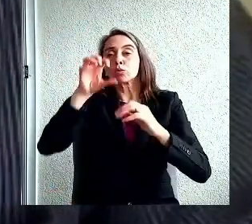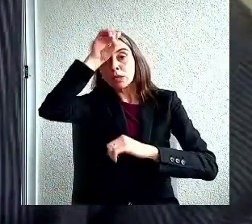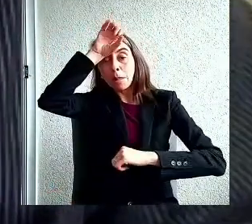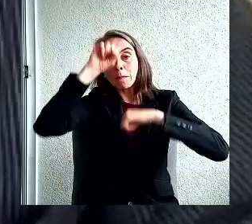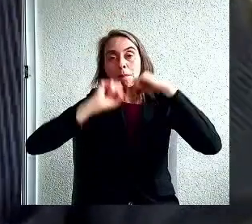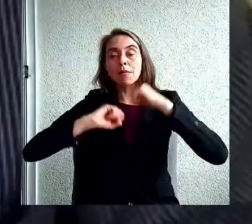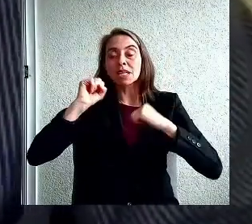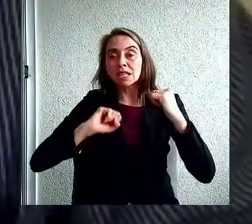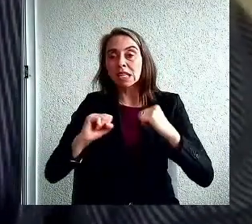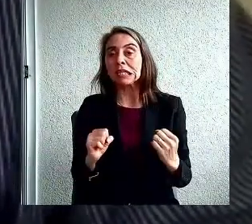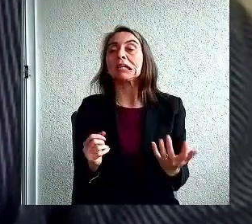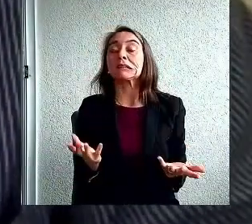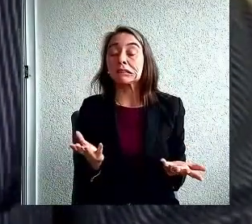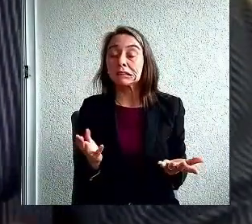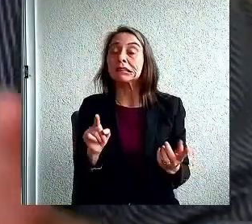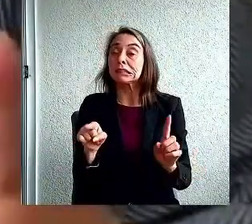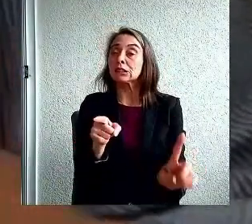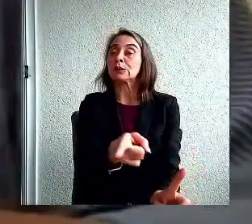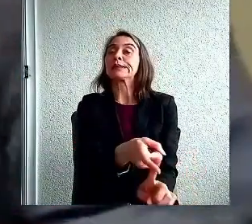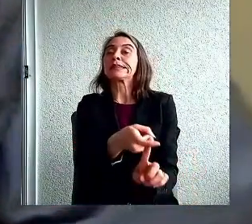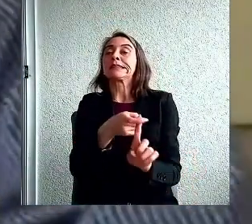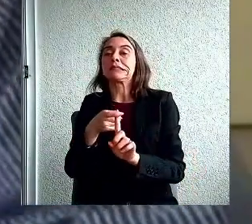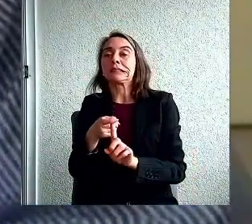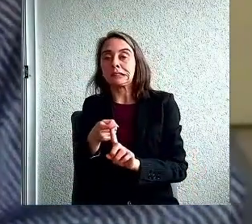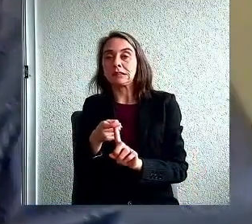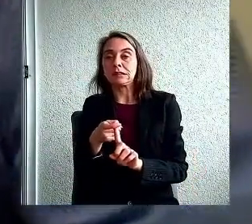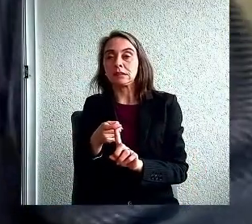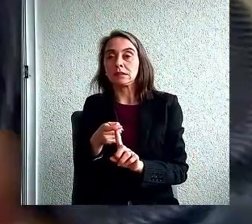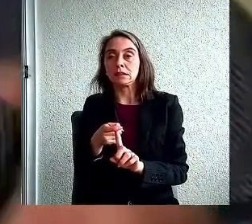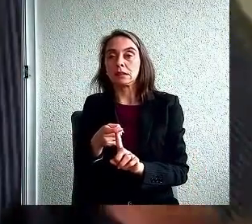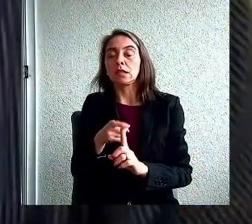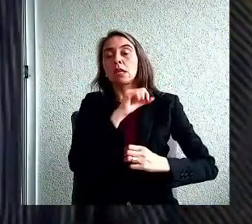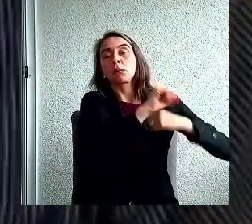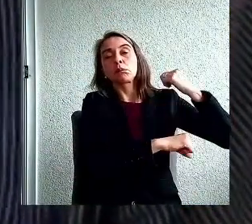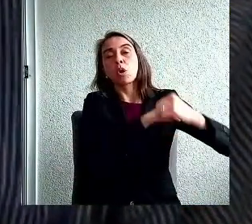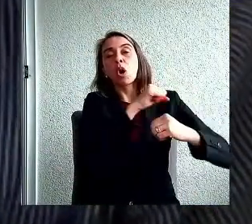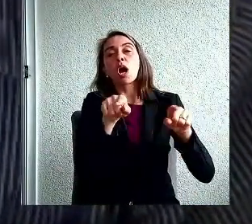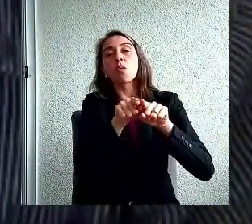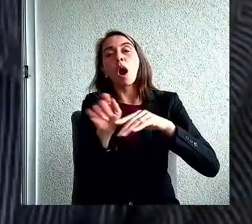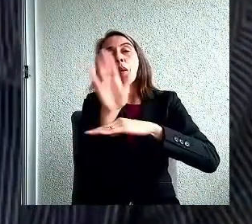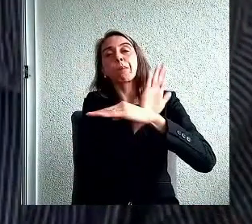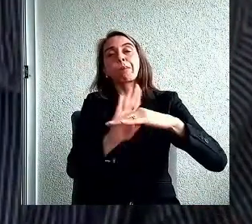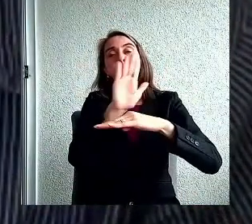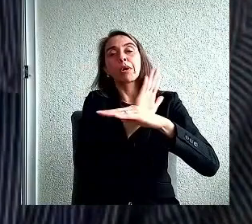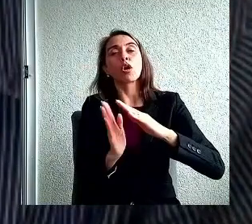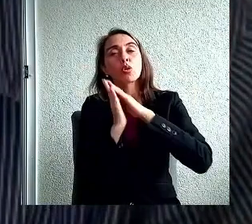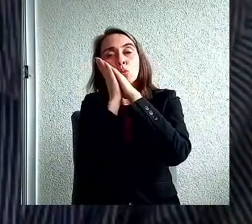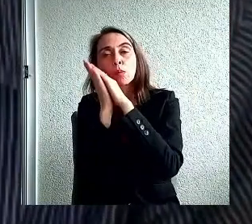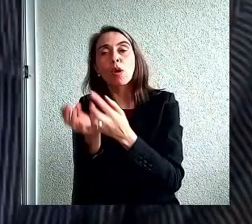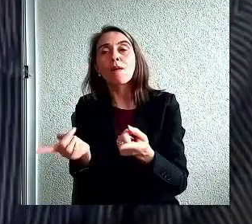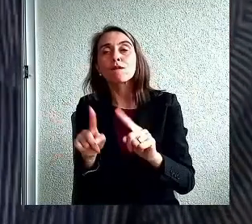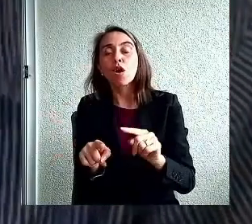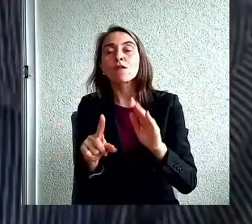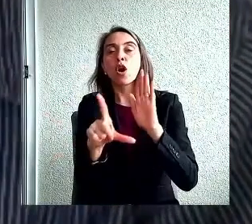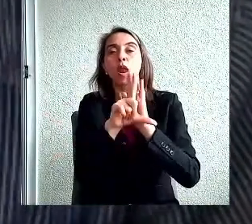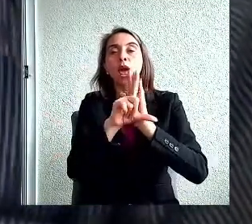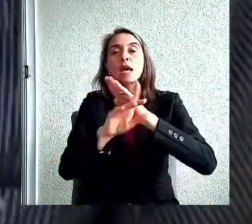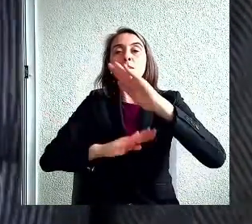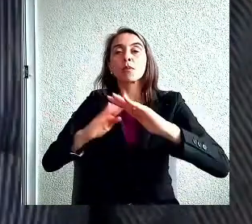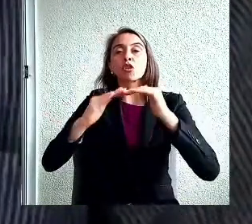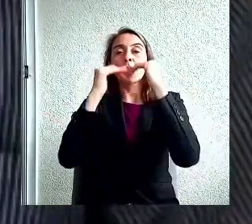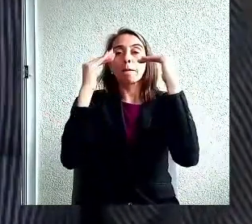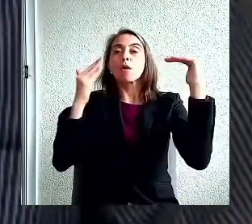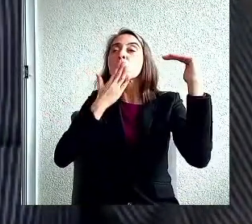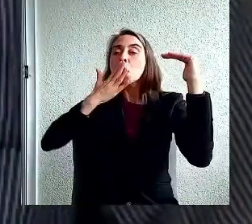retomaron de nuevo la ley de protección de glaciares, porque era importante, la ley de cambio climático, que está